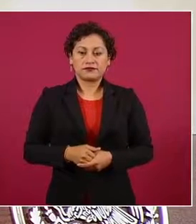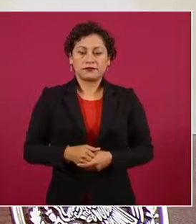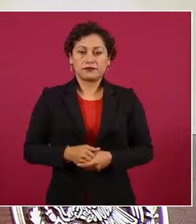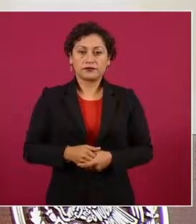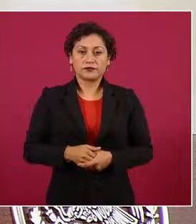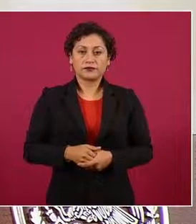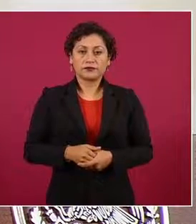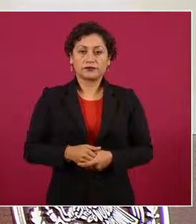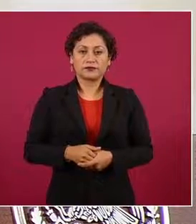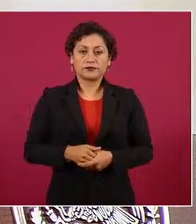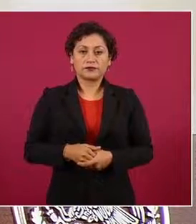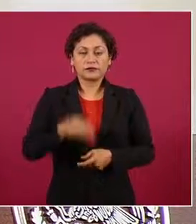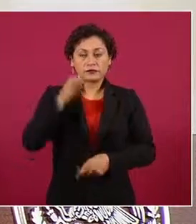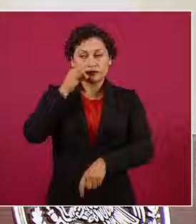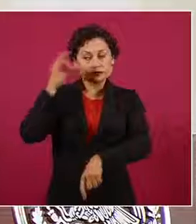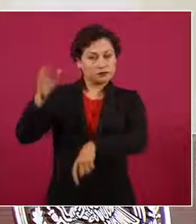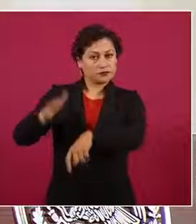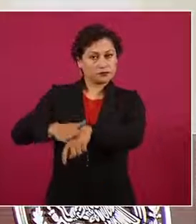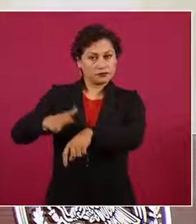y se les llamó